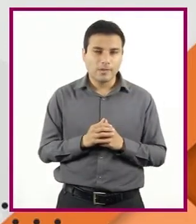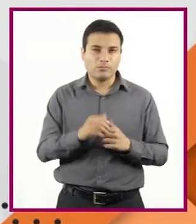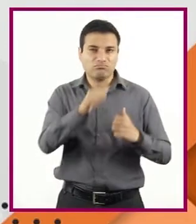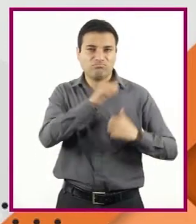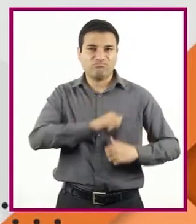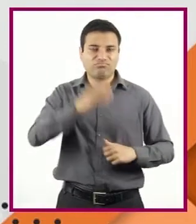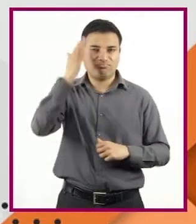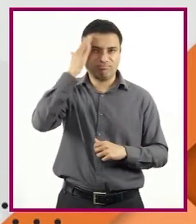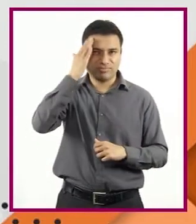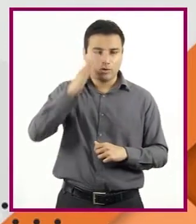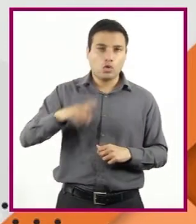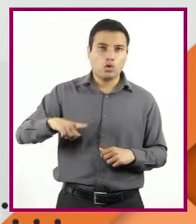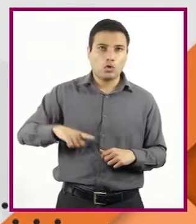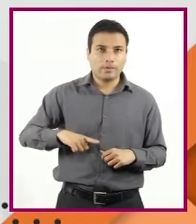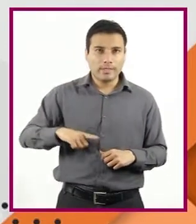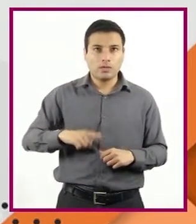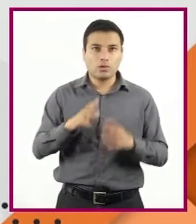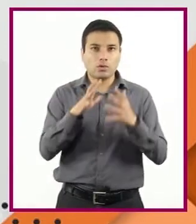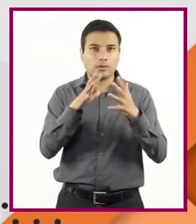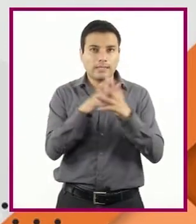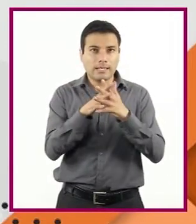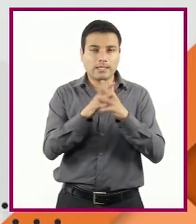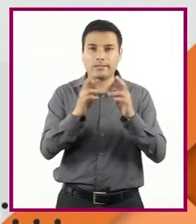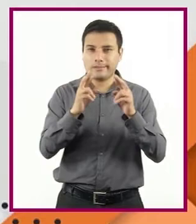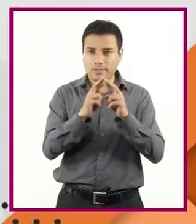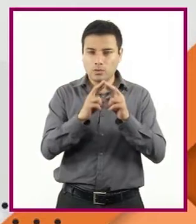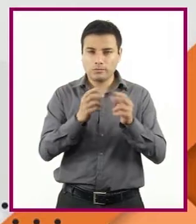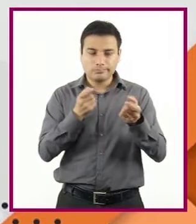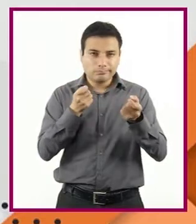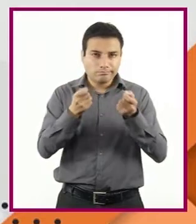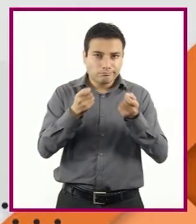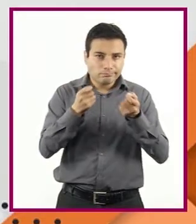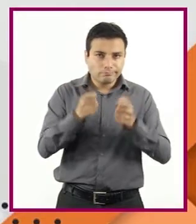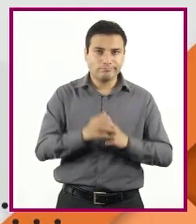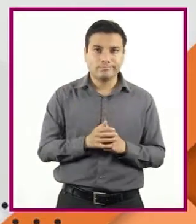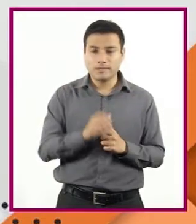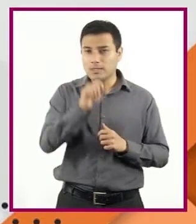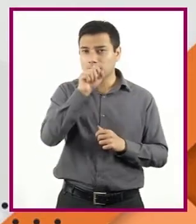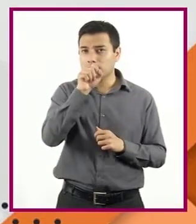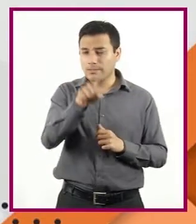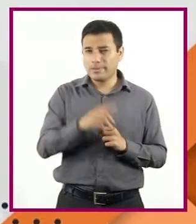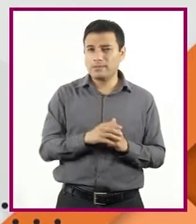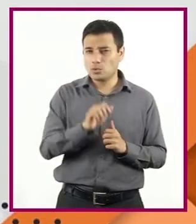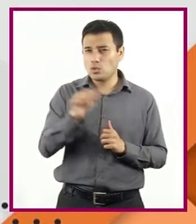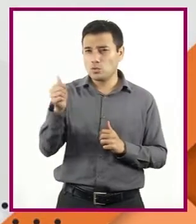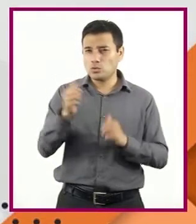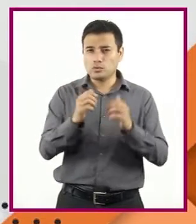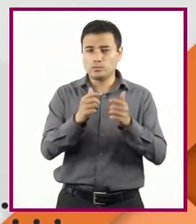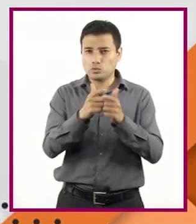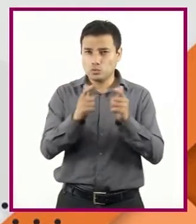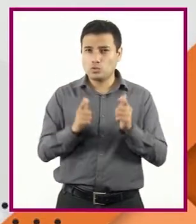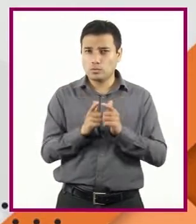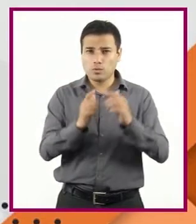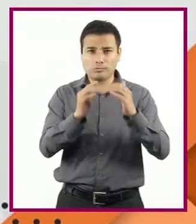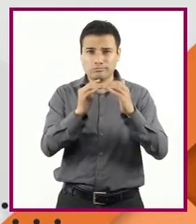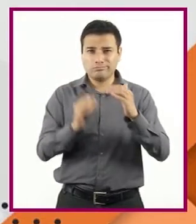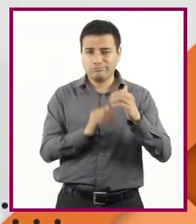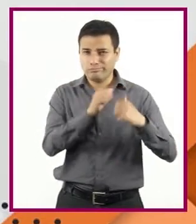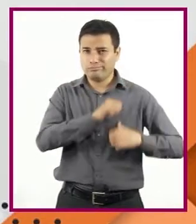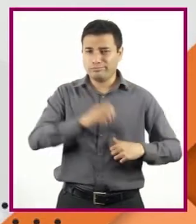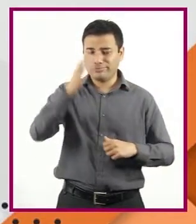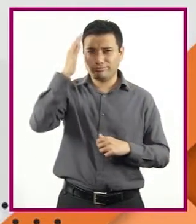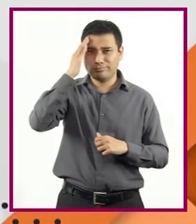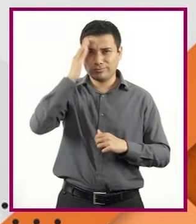gobierno, la guerra y el culto, del mismo modo que a los masehualtin correspondía la producción de los bienes materiales